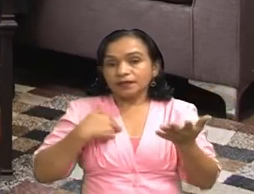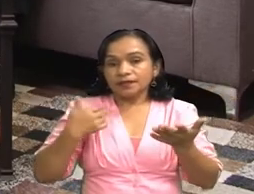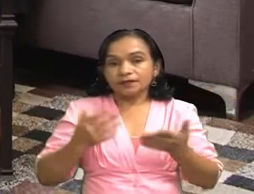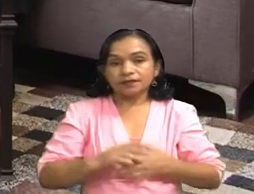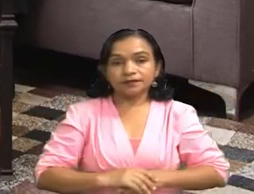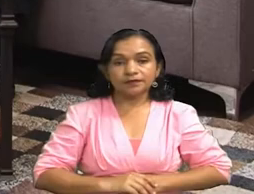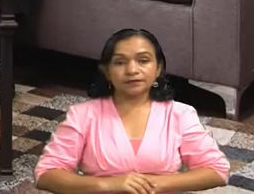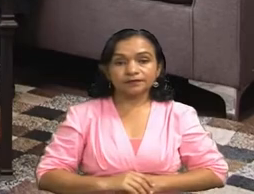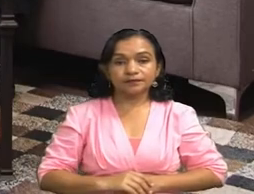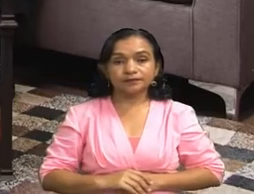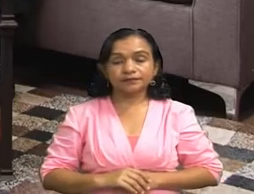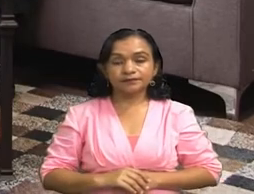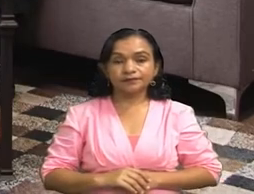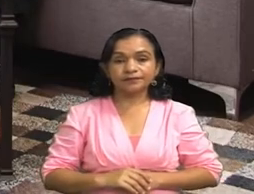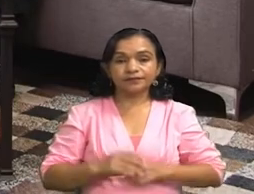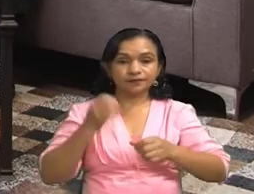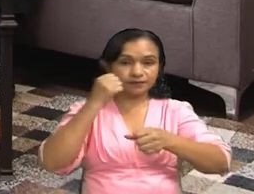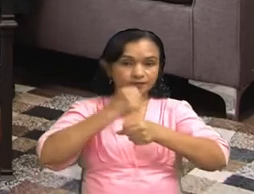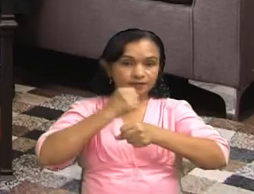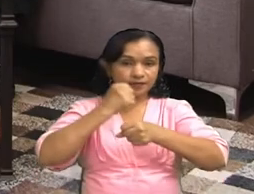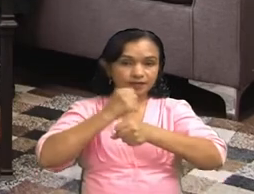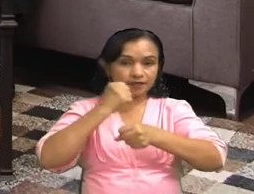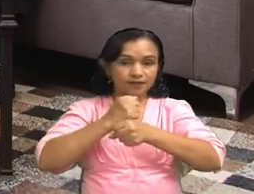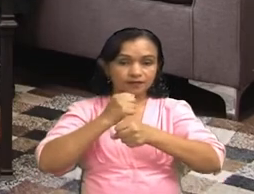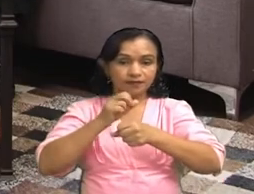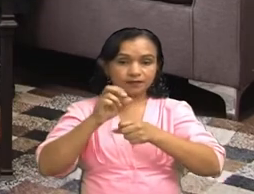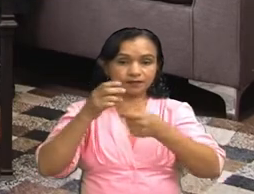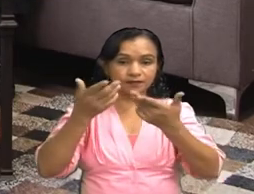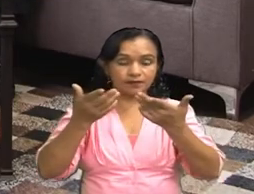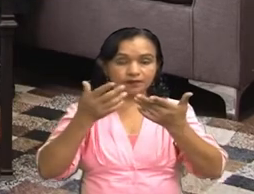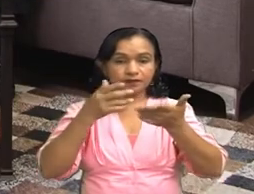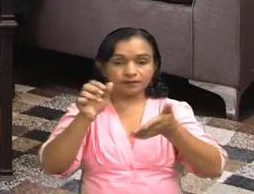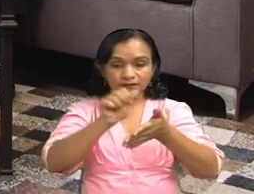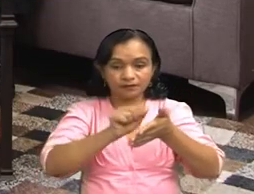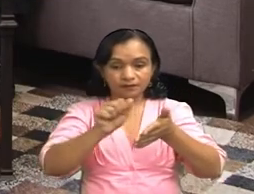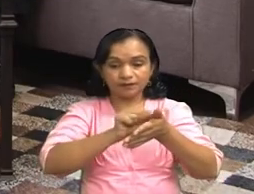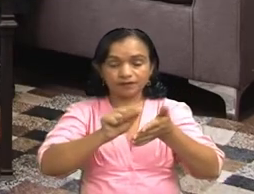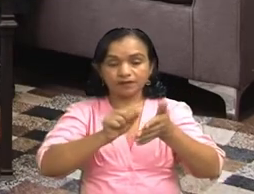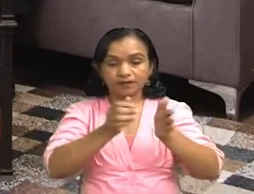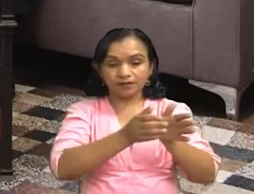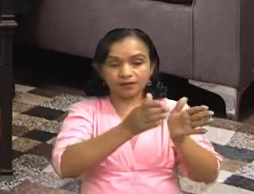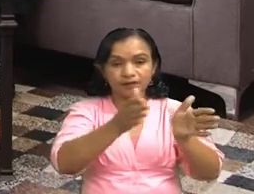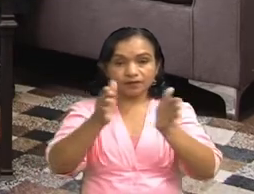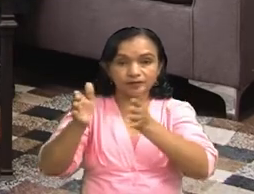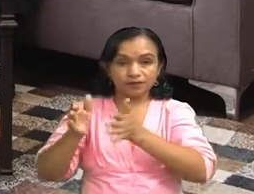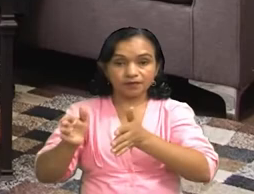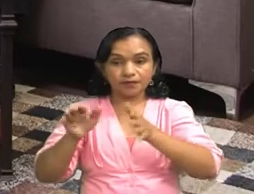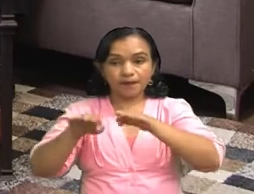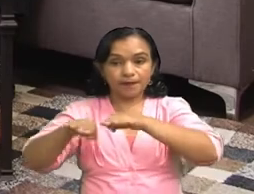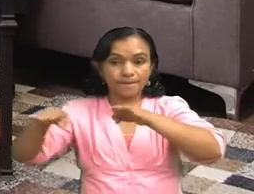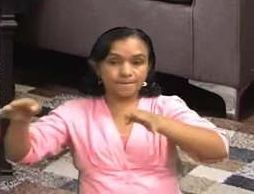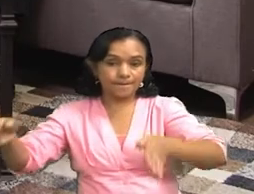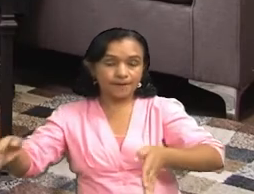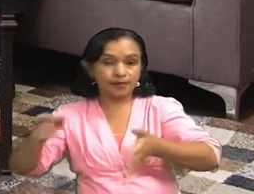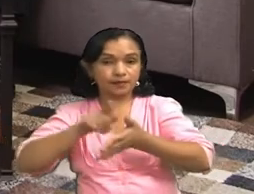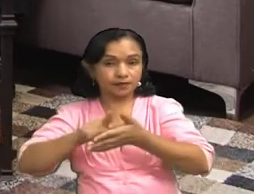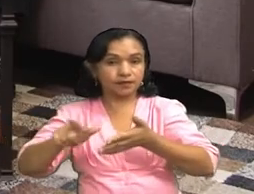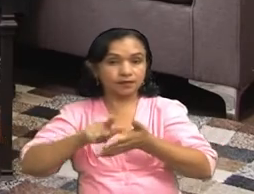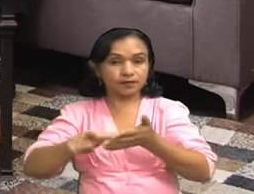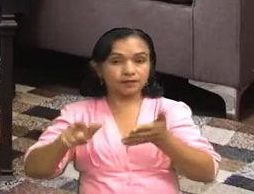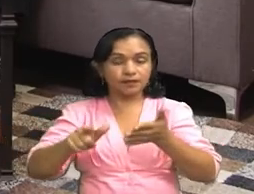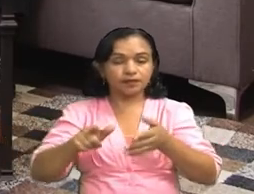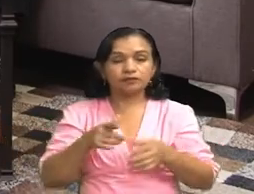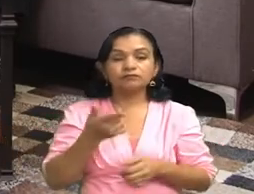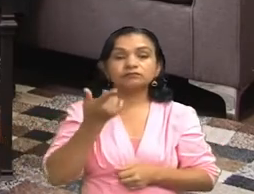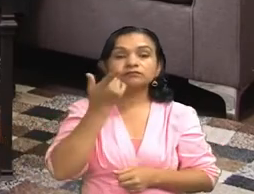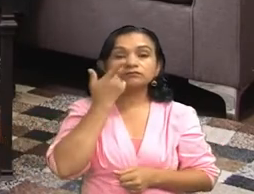línea de trabajo dentro de un rastro? ¿Qué tienen que lavar? ¿Qué tienen que acomodar? ¿Qué tienen que tener mesas? O sea, nosotros andamos en